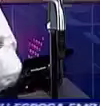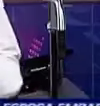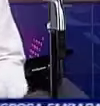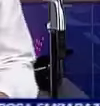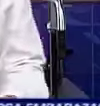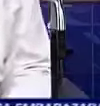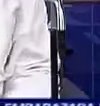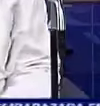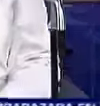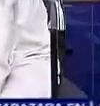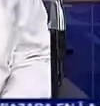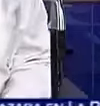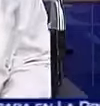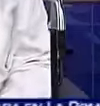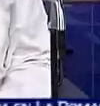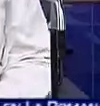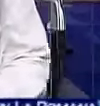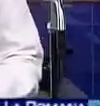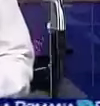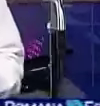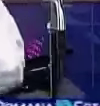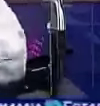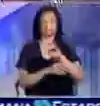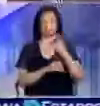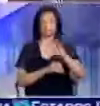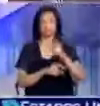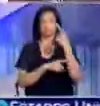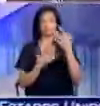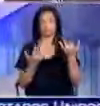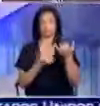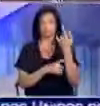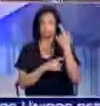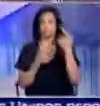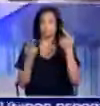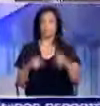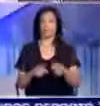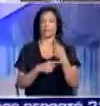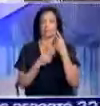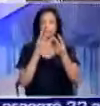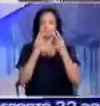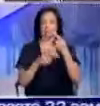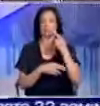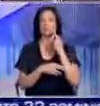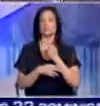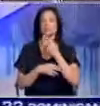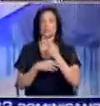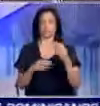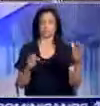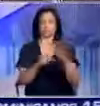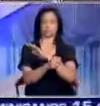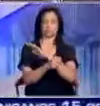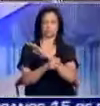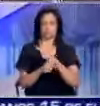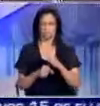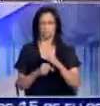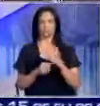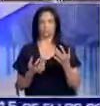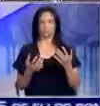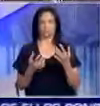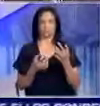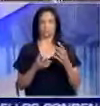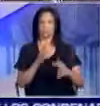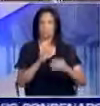entonces ahí van a permitir hasta el 70 por que es casi ver el restaurante lleno